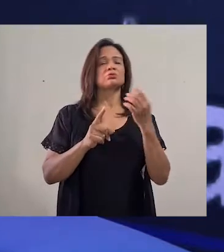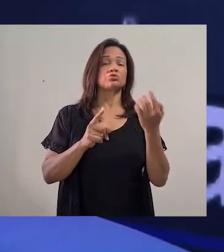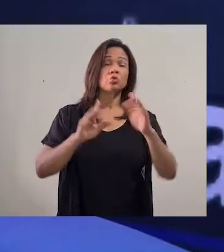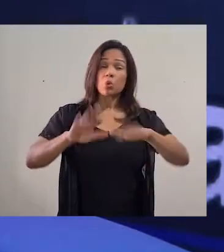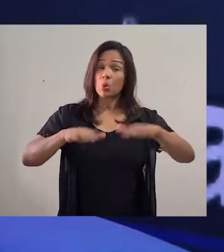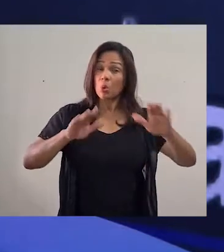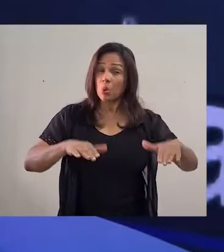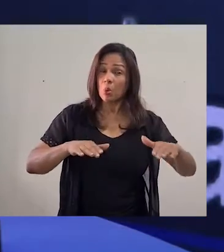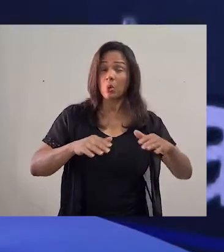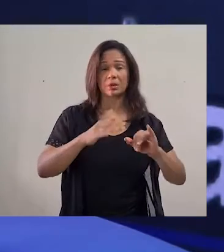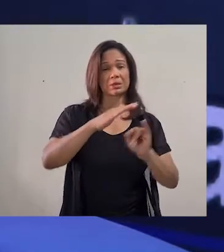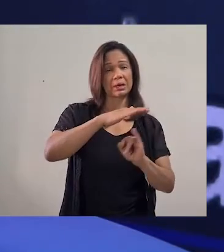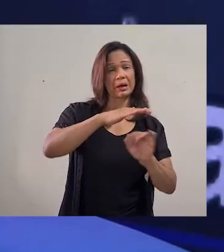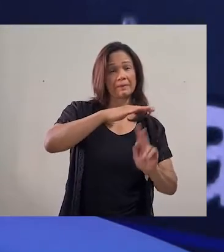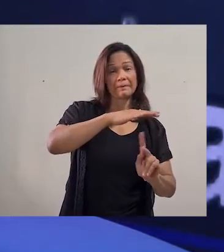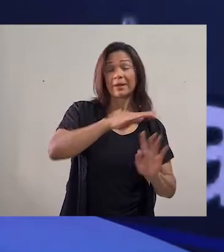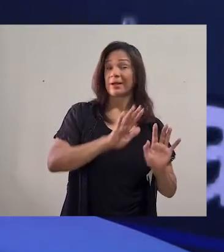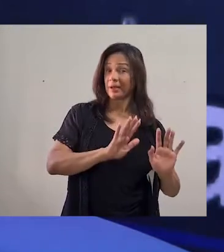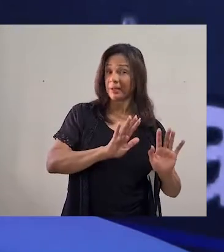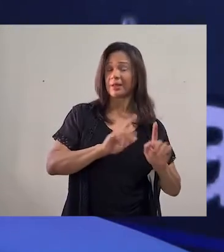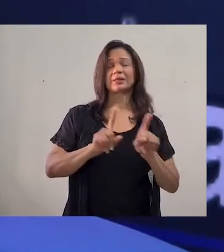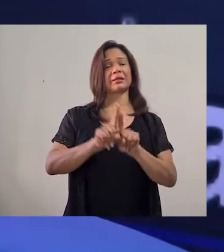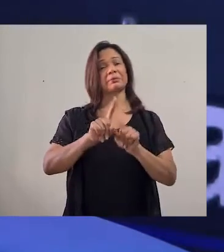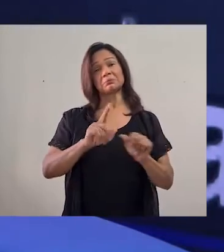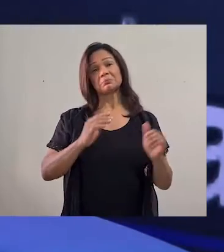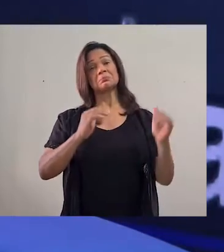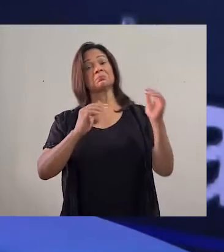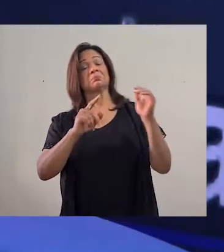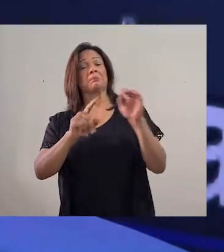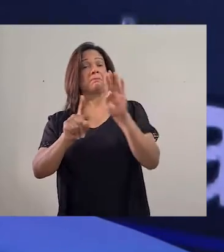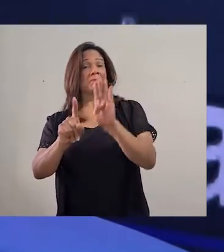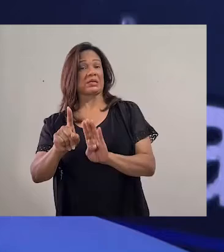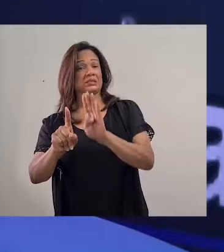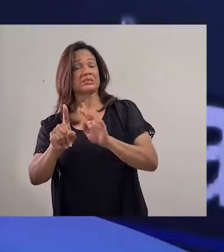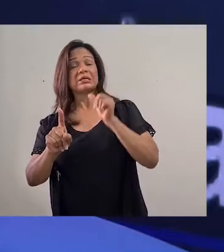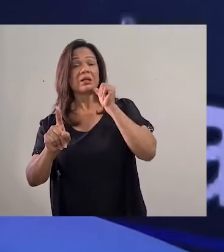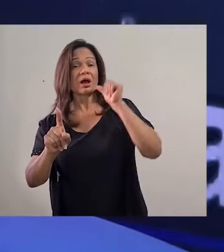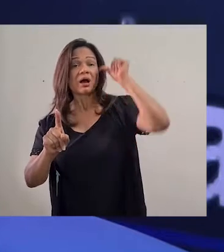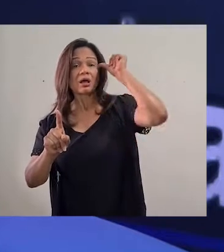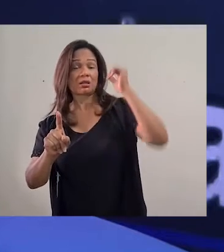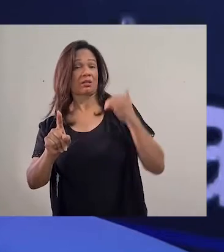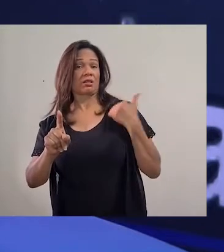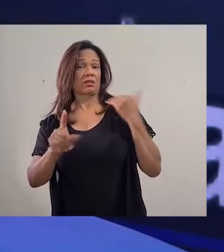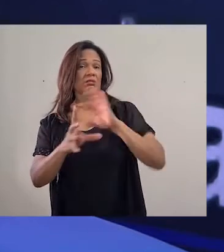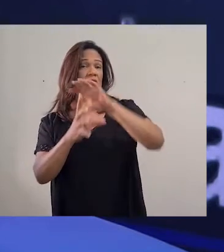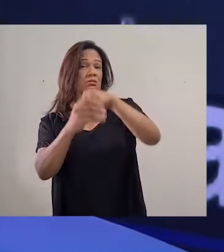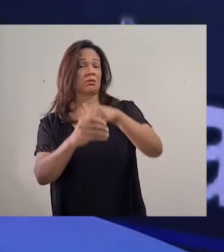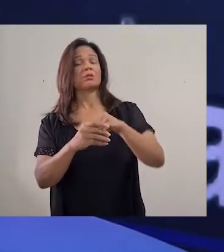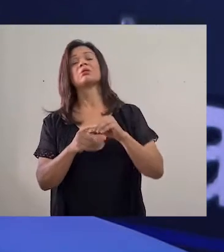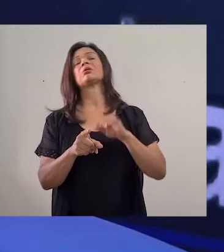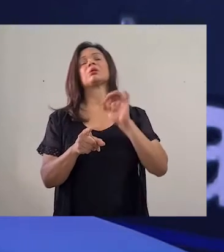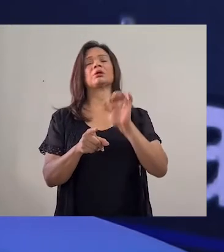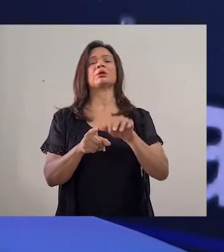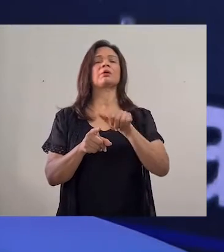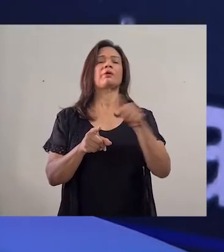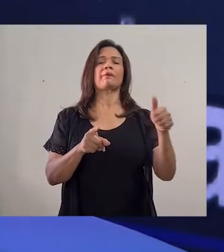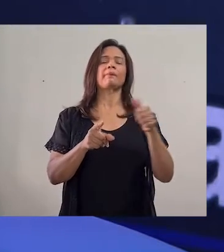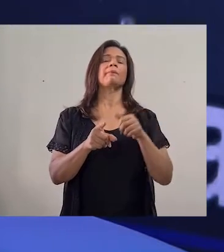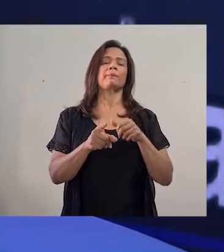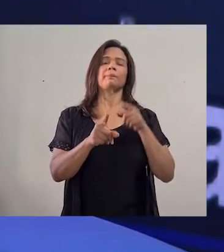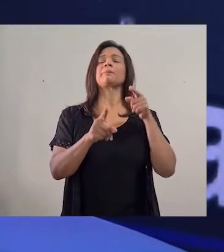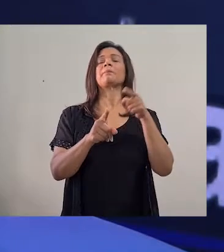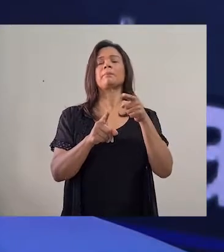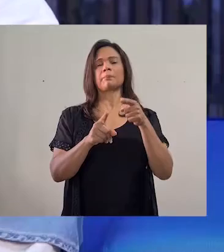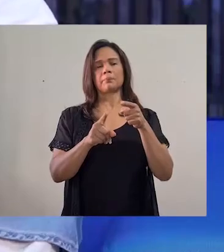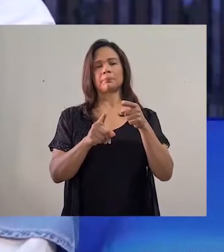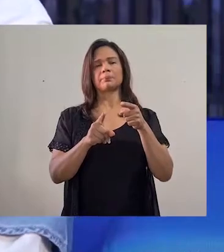No solamente hablamos de los niños pequeñitos, inicial, primaria, nos vamos también a la secundaria, donde esos jóvenes también son incluidos.